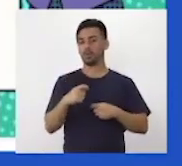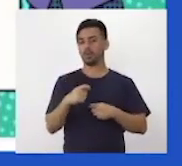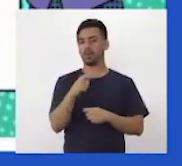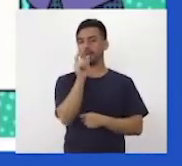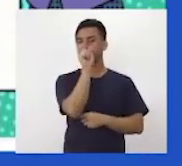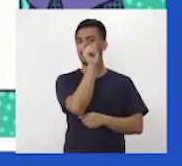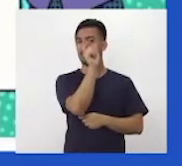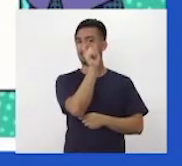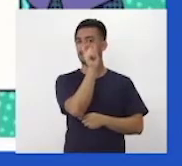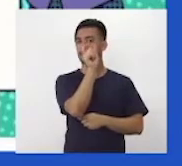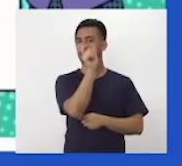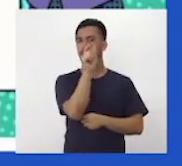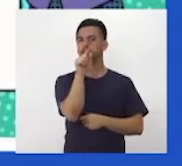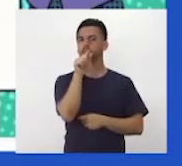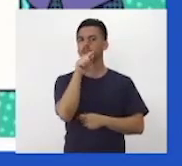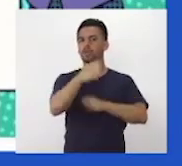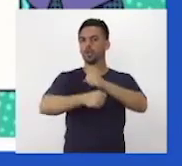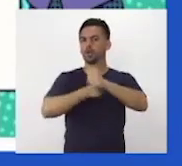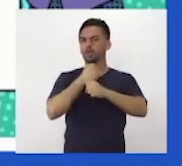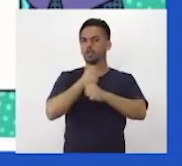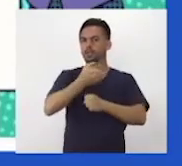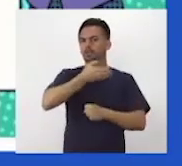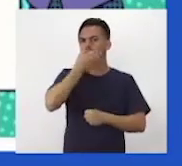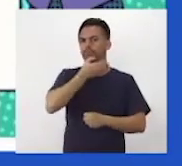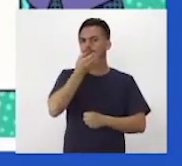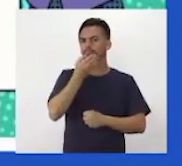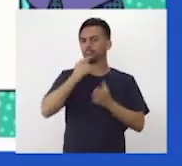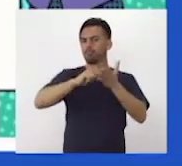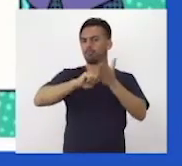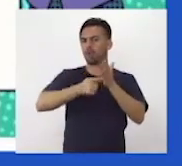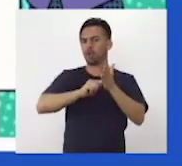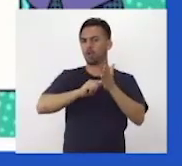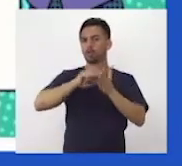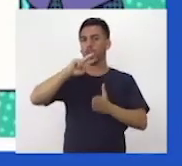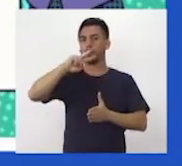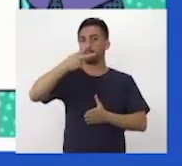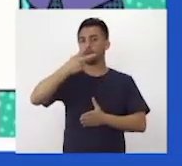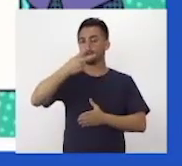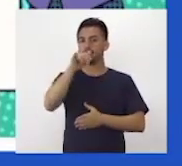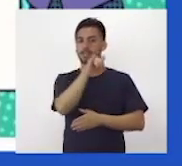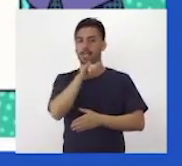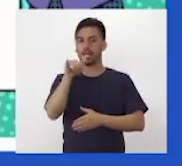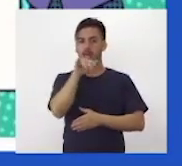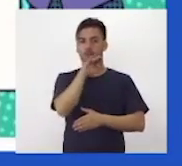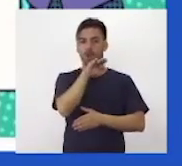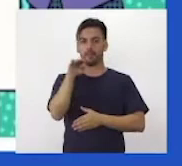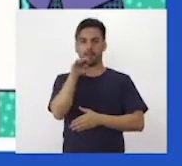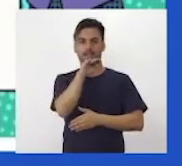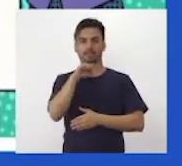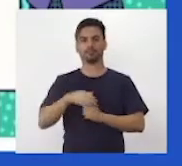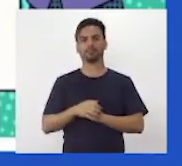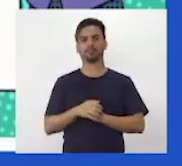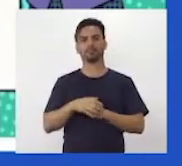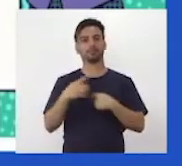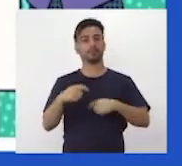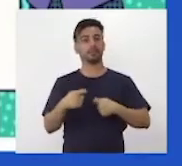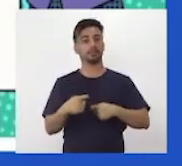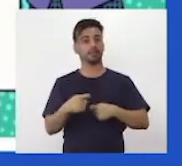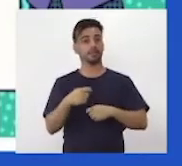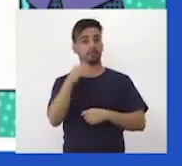No olvides que para la parte literal aplicas la propiedad de producto de potencias de igual base,